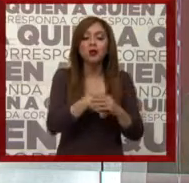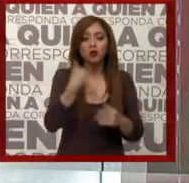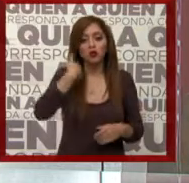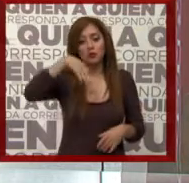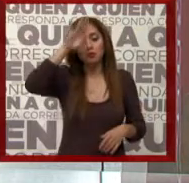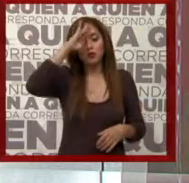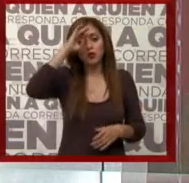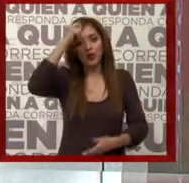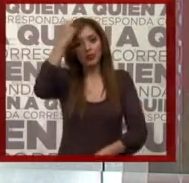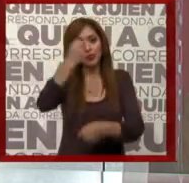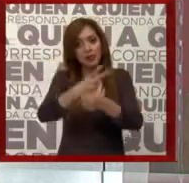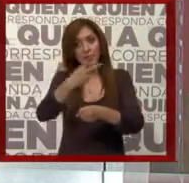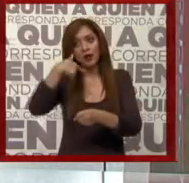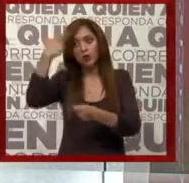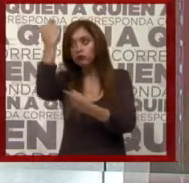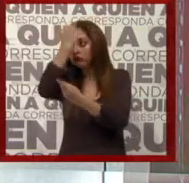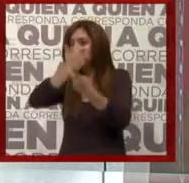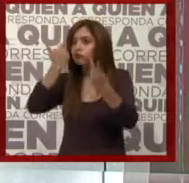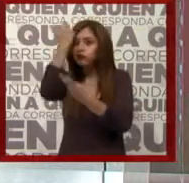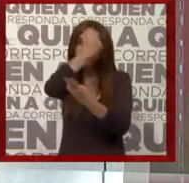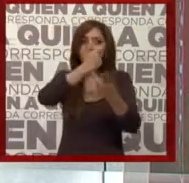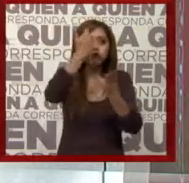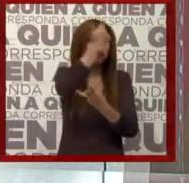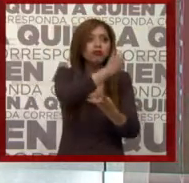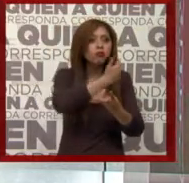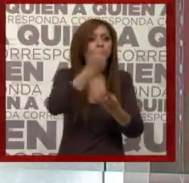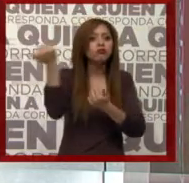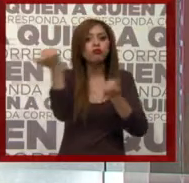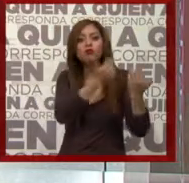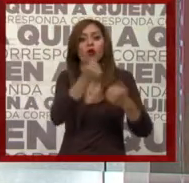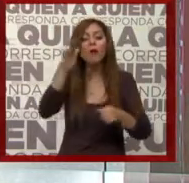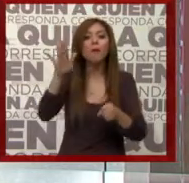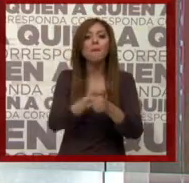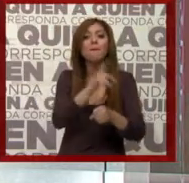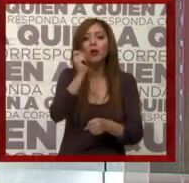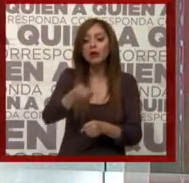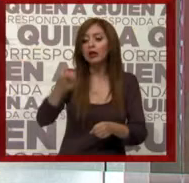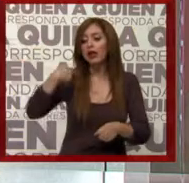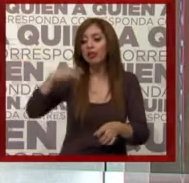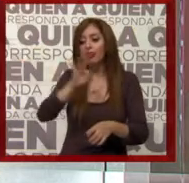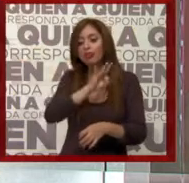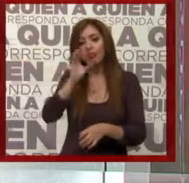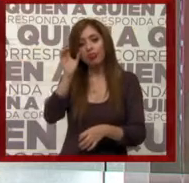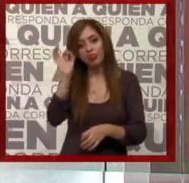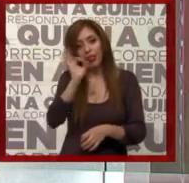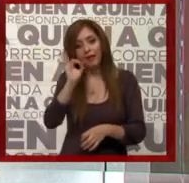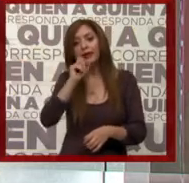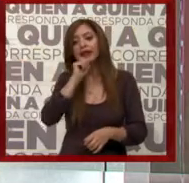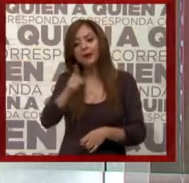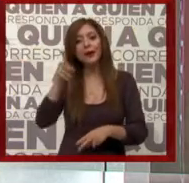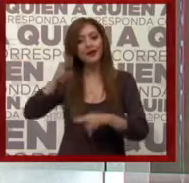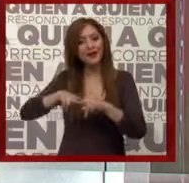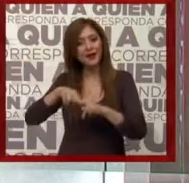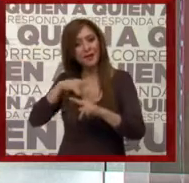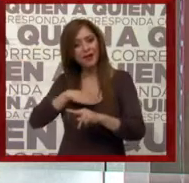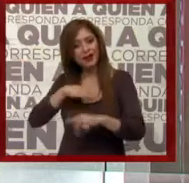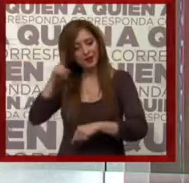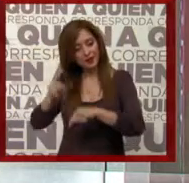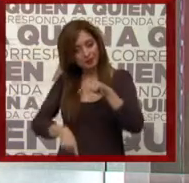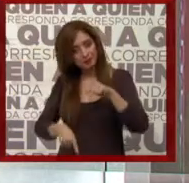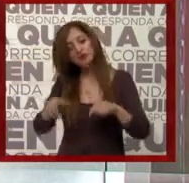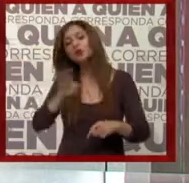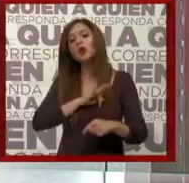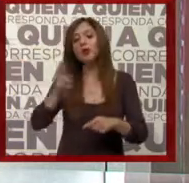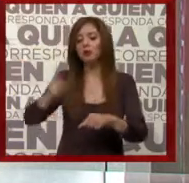temprano a revisar la casa, porque si no, me lo dejan sin los excusados. Que hubieran sido